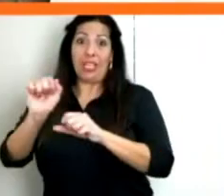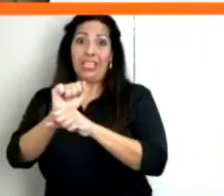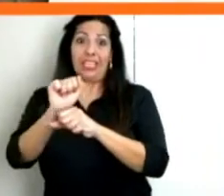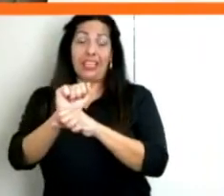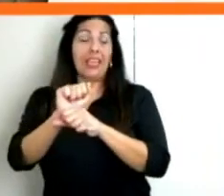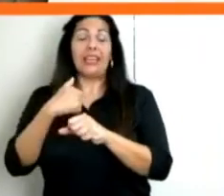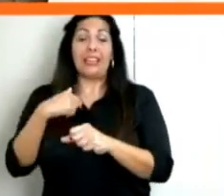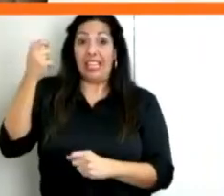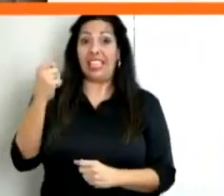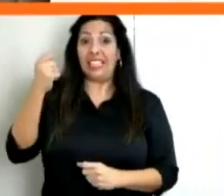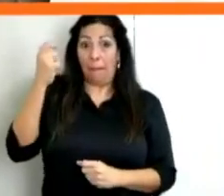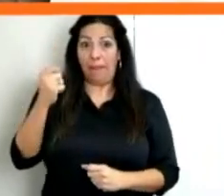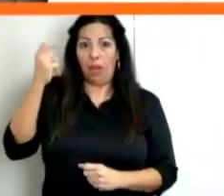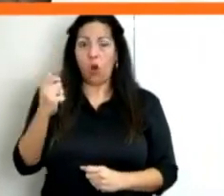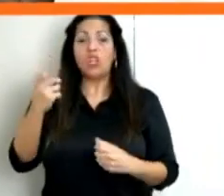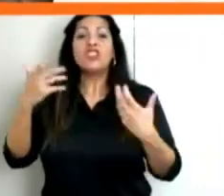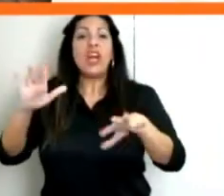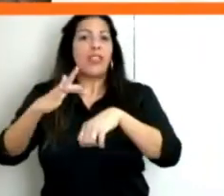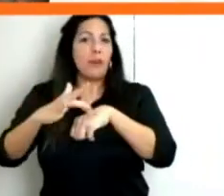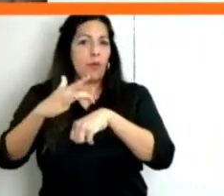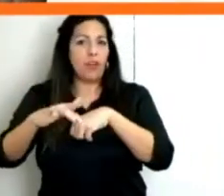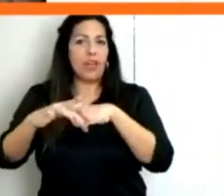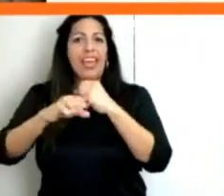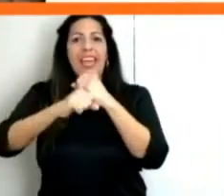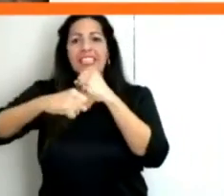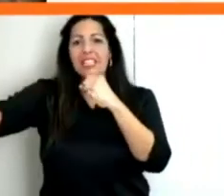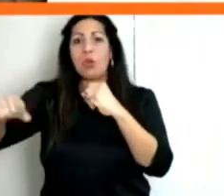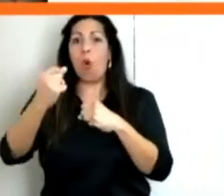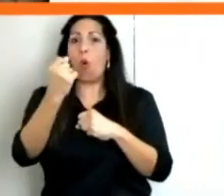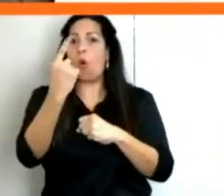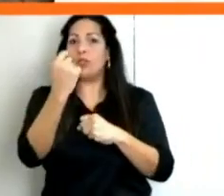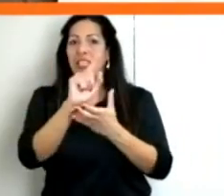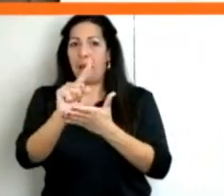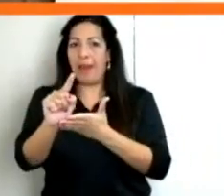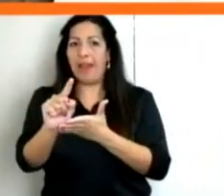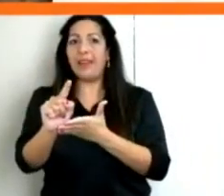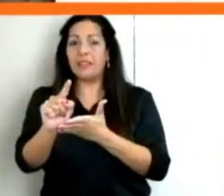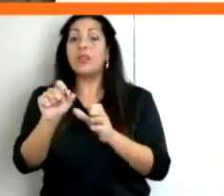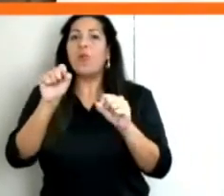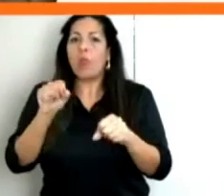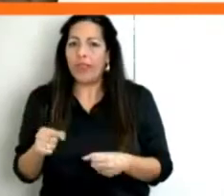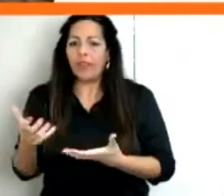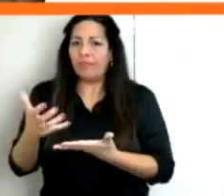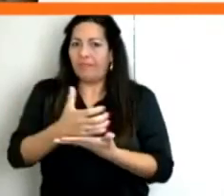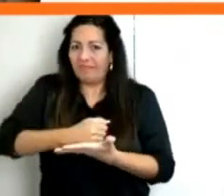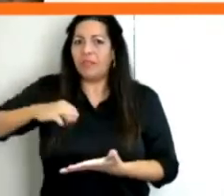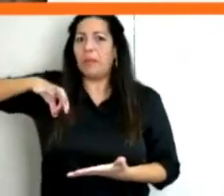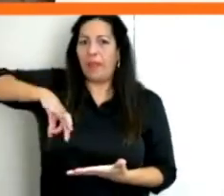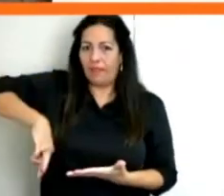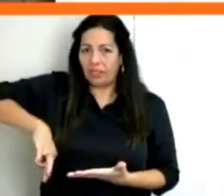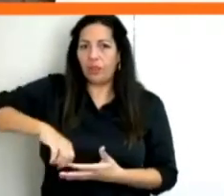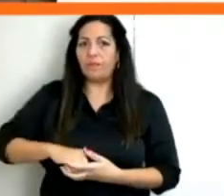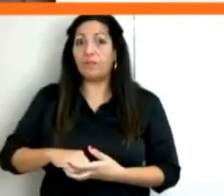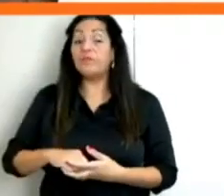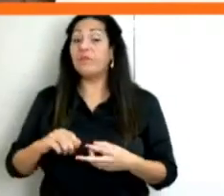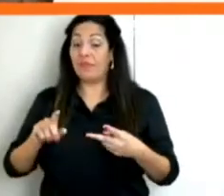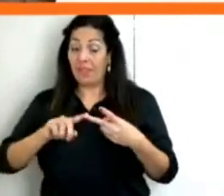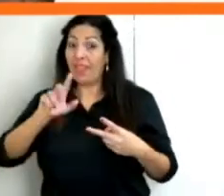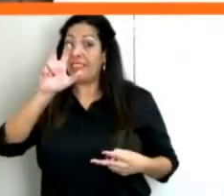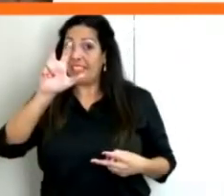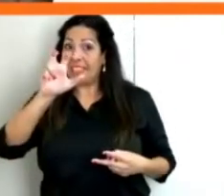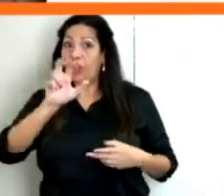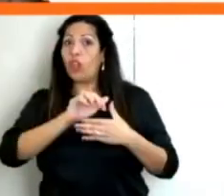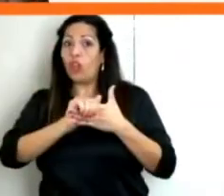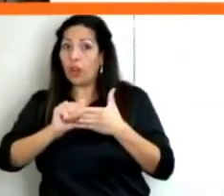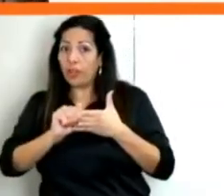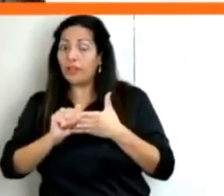tienen disponible la extensión de 11 semanas a través del internet y van a cobrar esa compensación. Los $300 ya mencioné